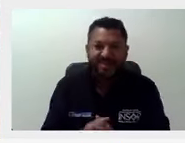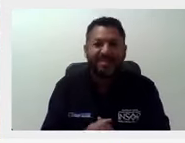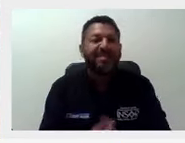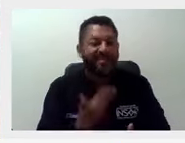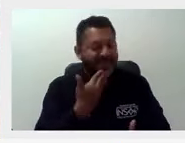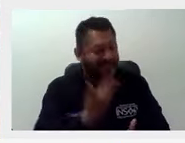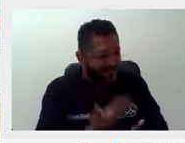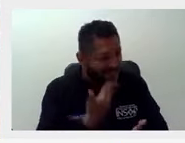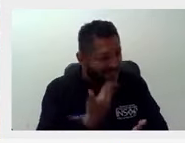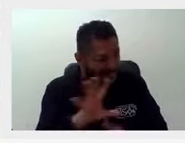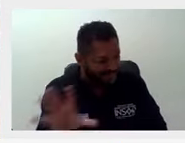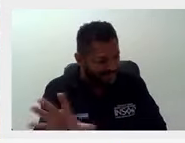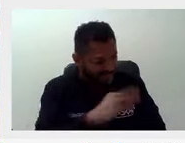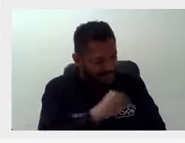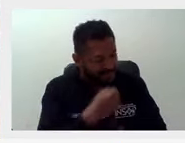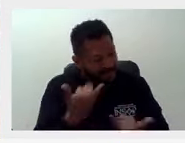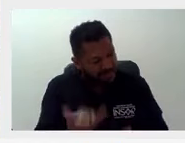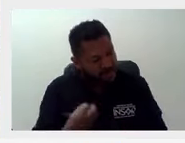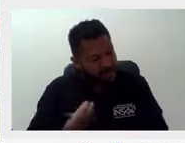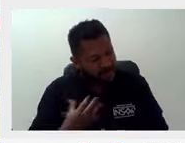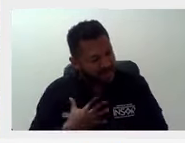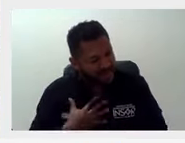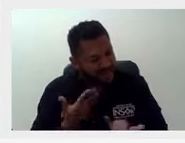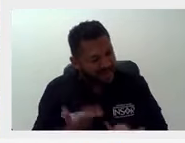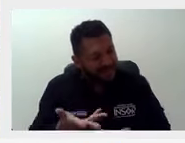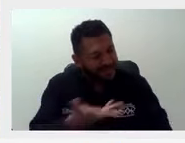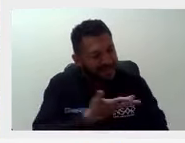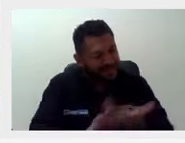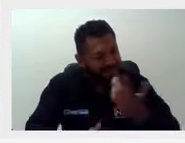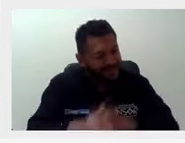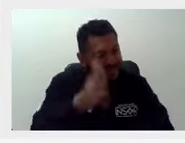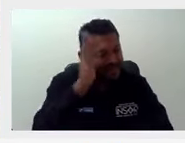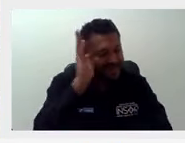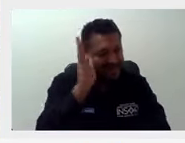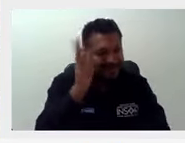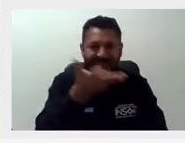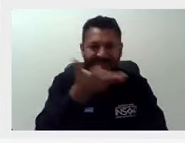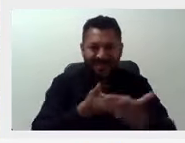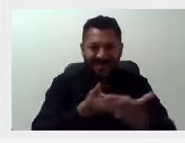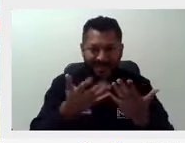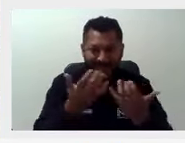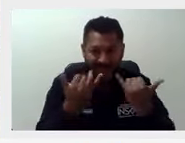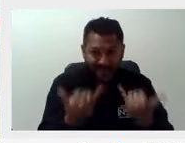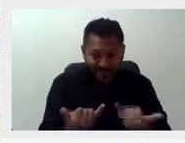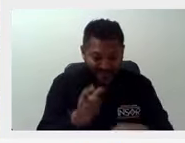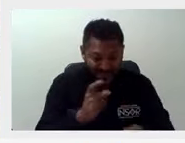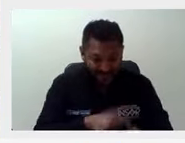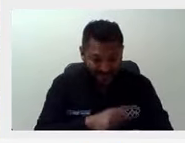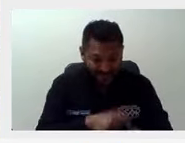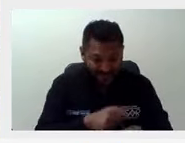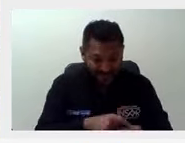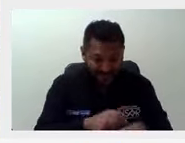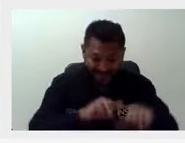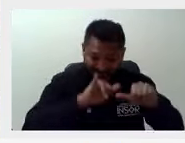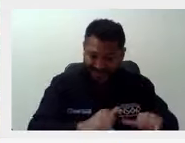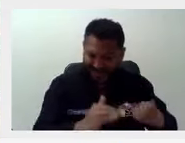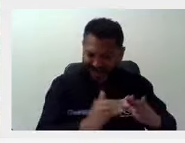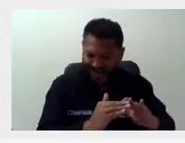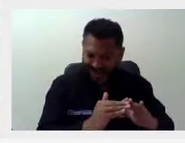gracias a todos por la oportunidad de poder estar acá, de poder compartir en tiempos de cuarentena